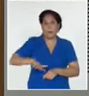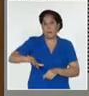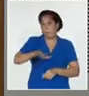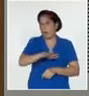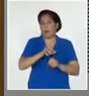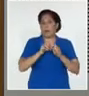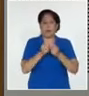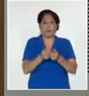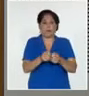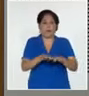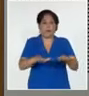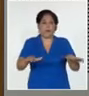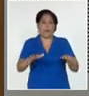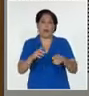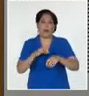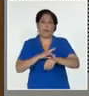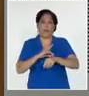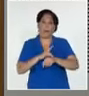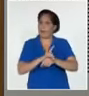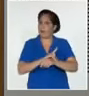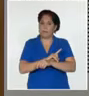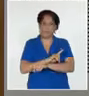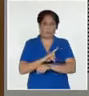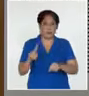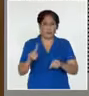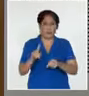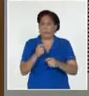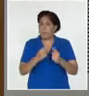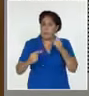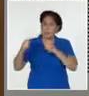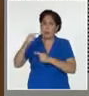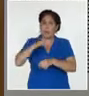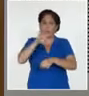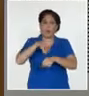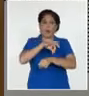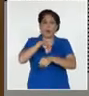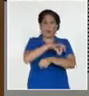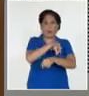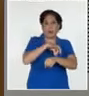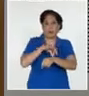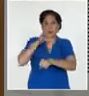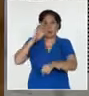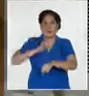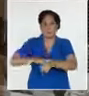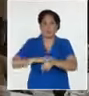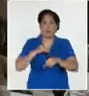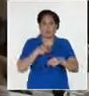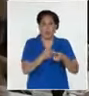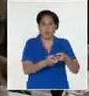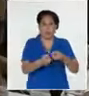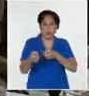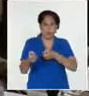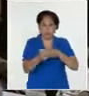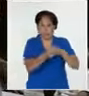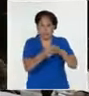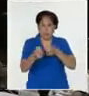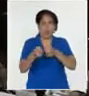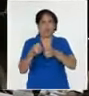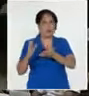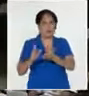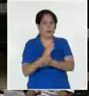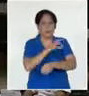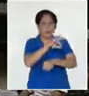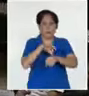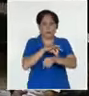propagación de enfermedades, especialmente en la campaña contra el mosquito Aedes aegypti. Es significativo